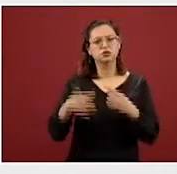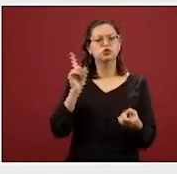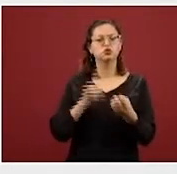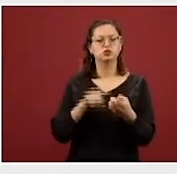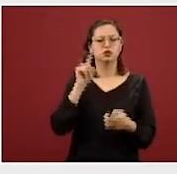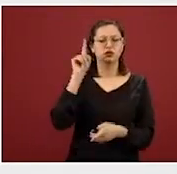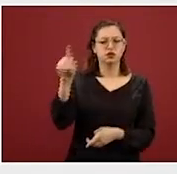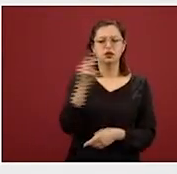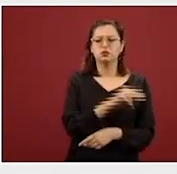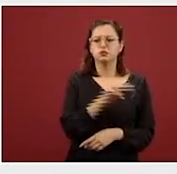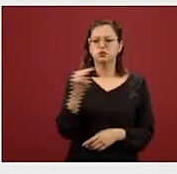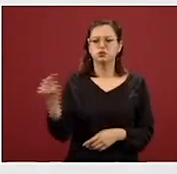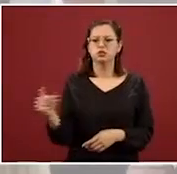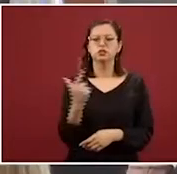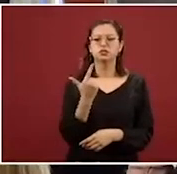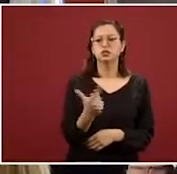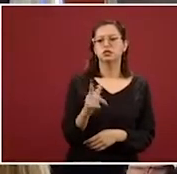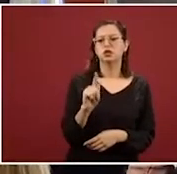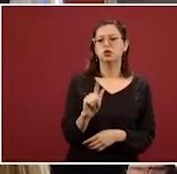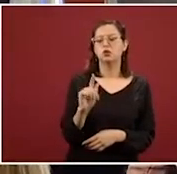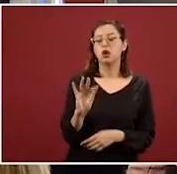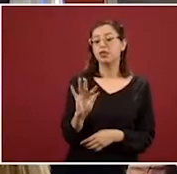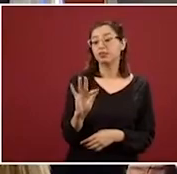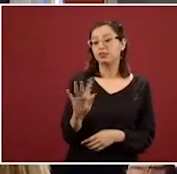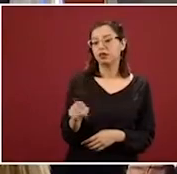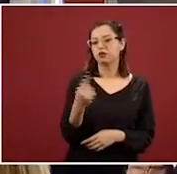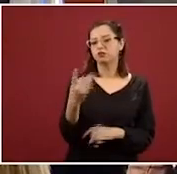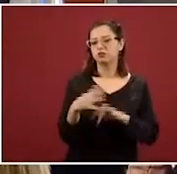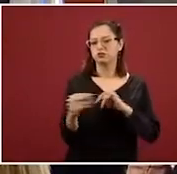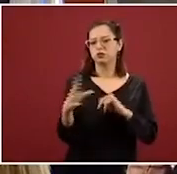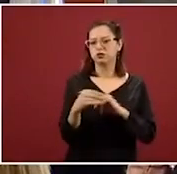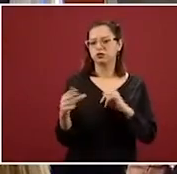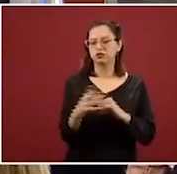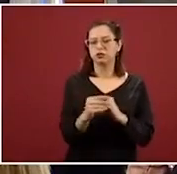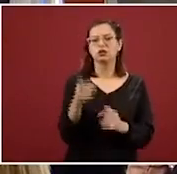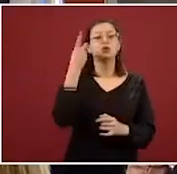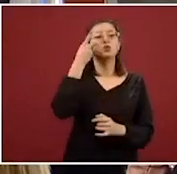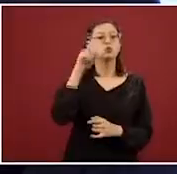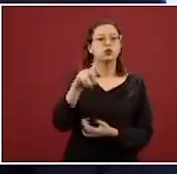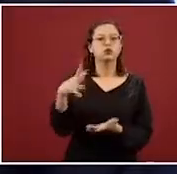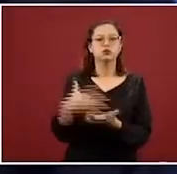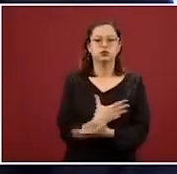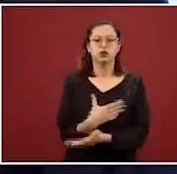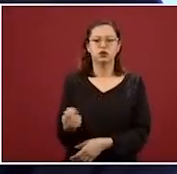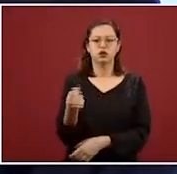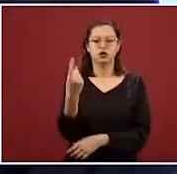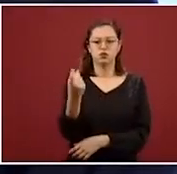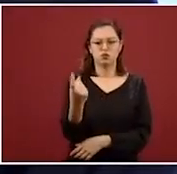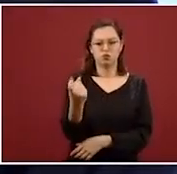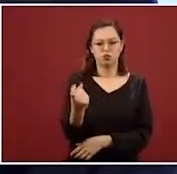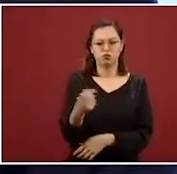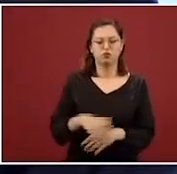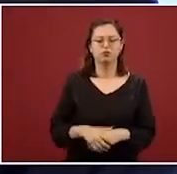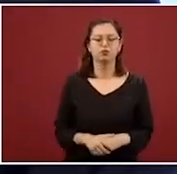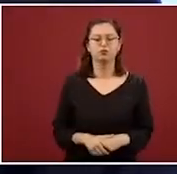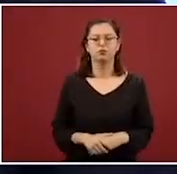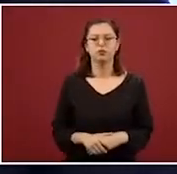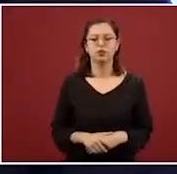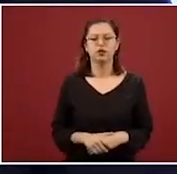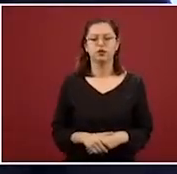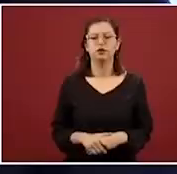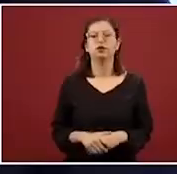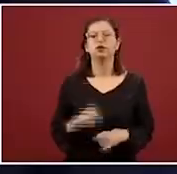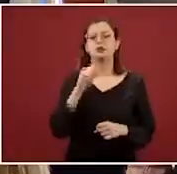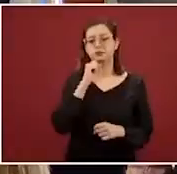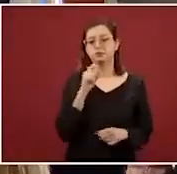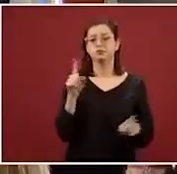Michoacán, 7 pesos con 41 centavos por litro, 1 peso 97 centavos de margen. Y